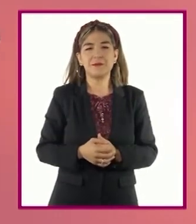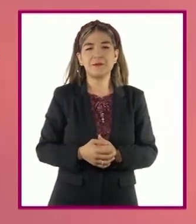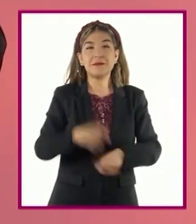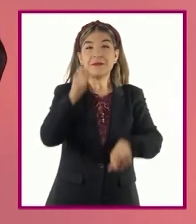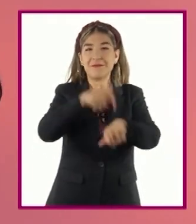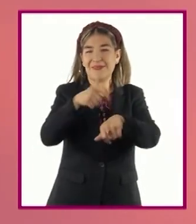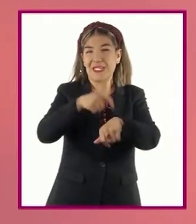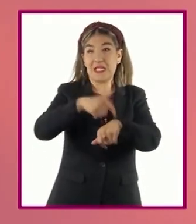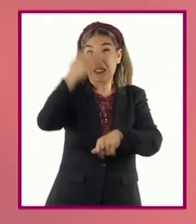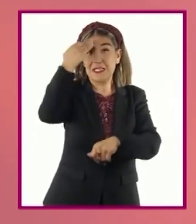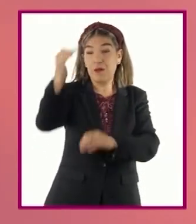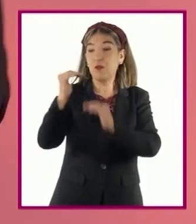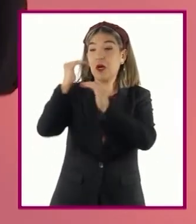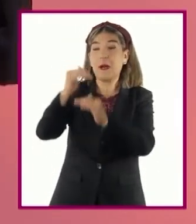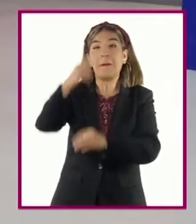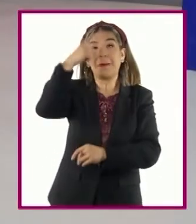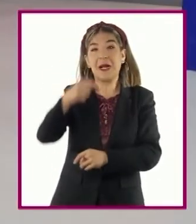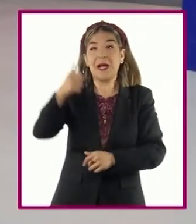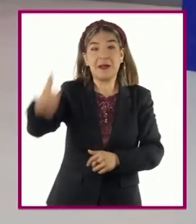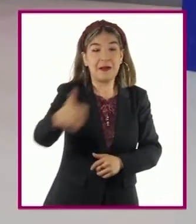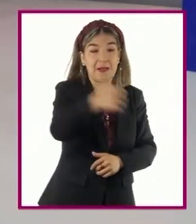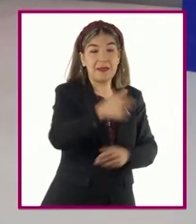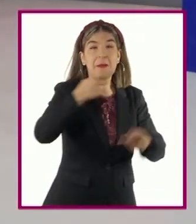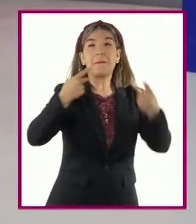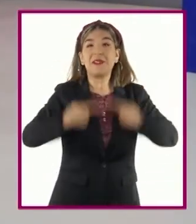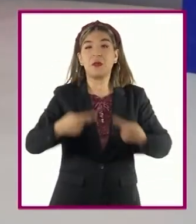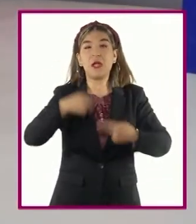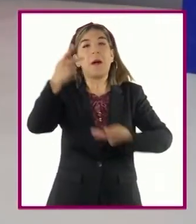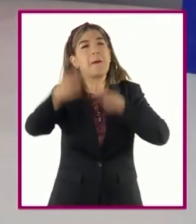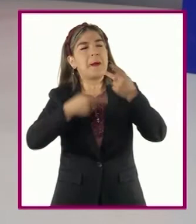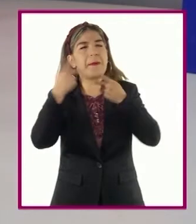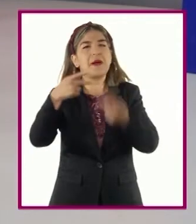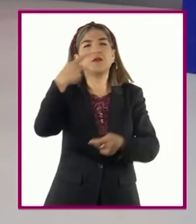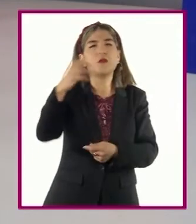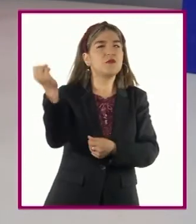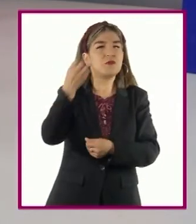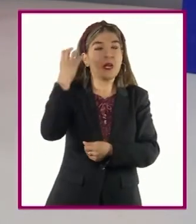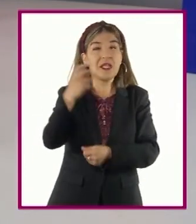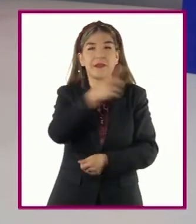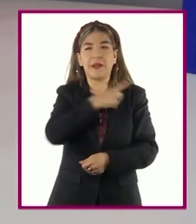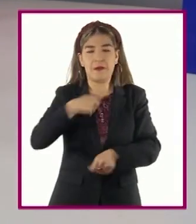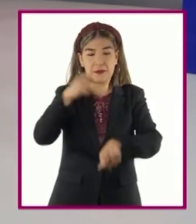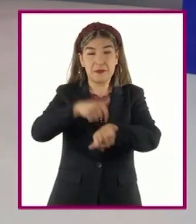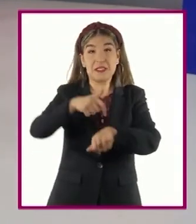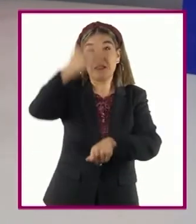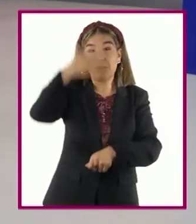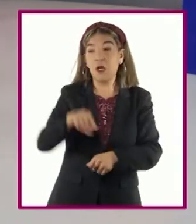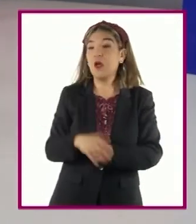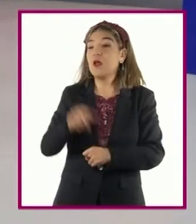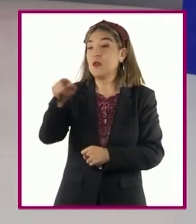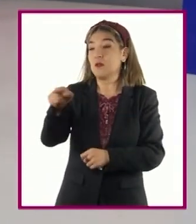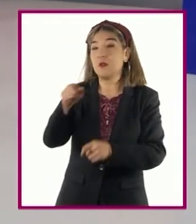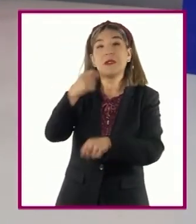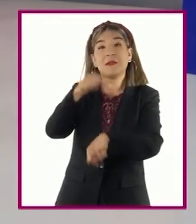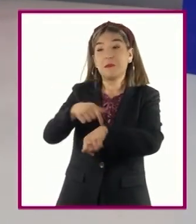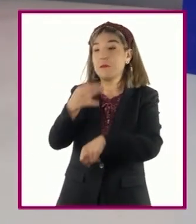tiempo específico, debe crear maniobras para hacerles saber que les toca hablar a otra